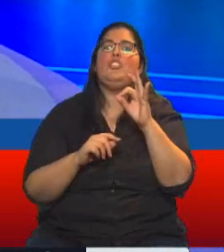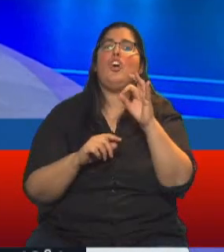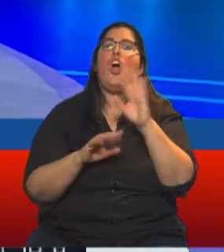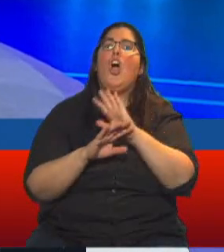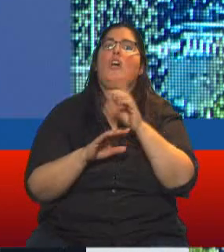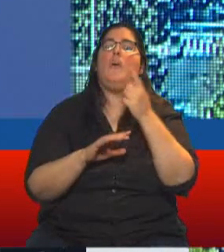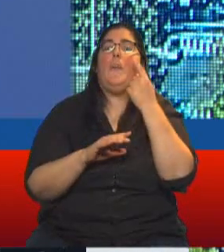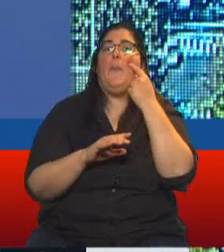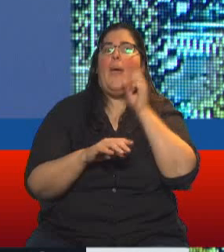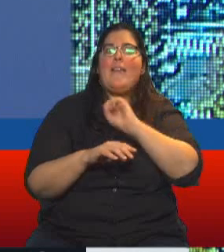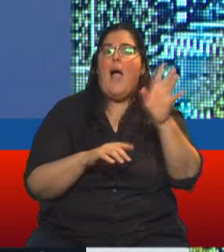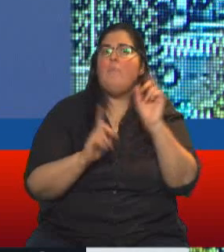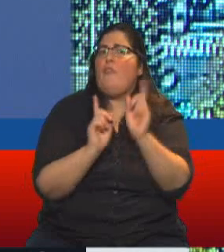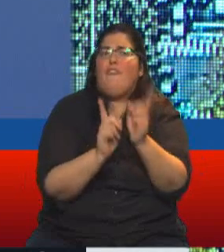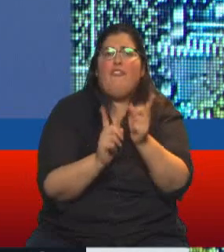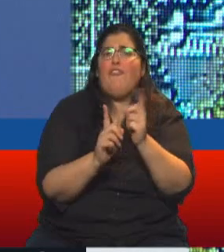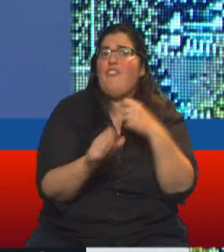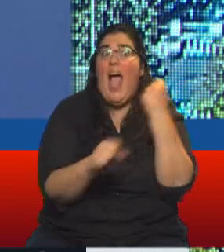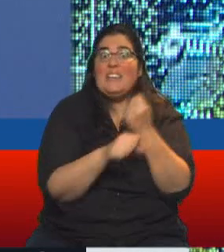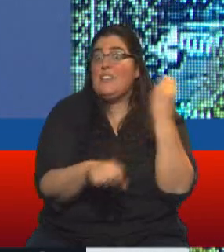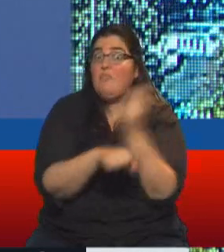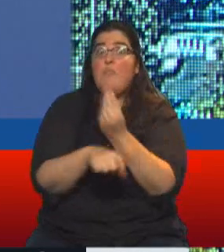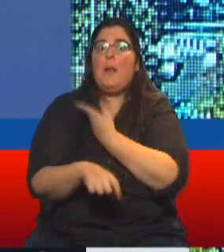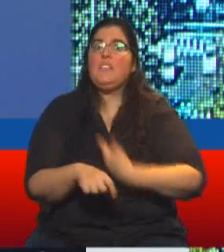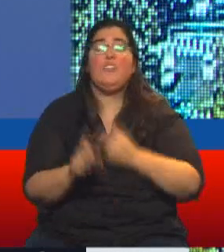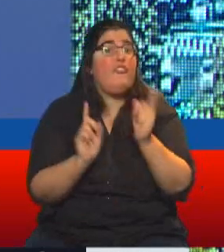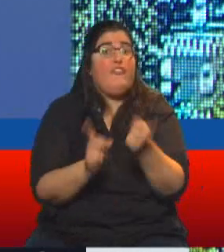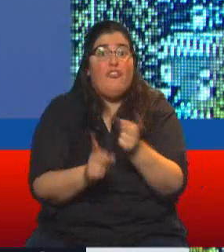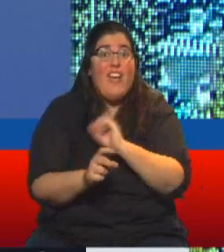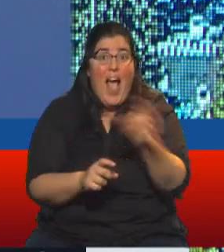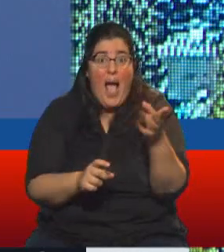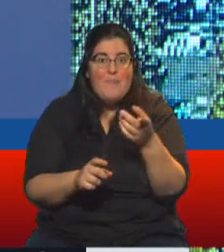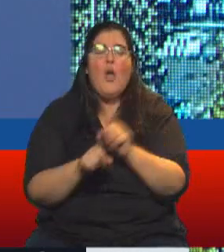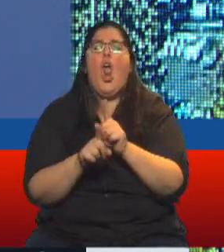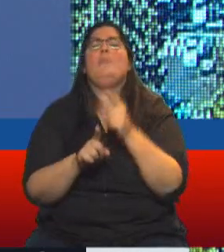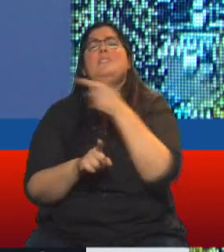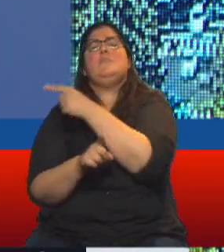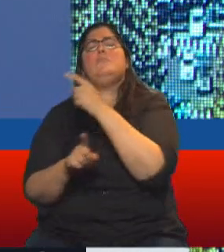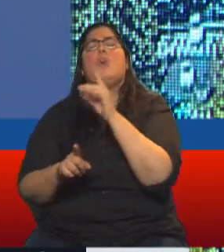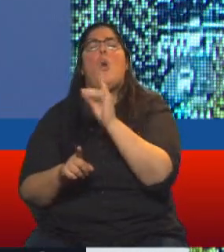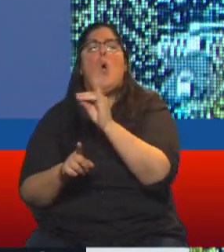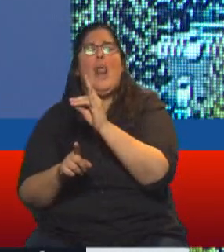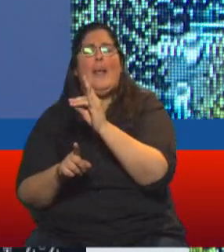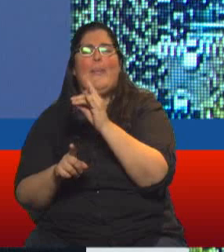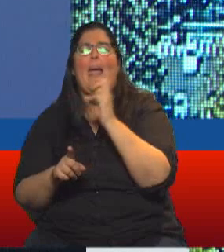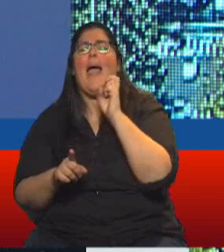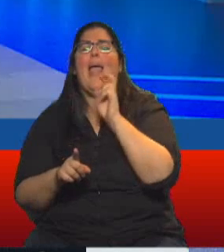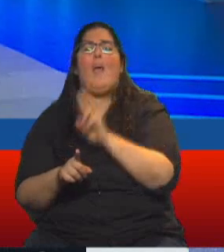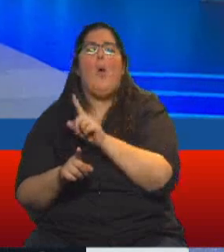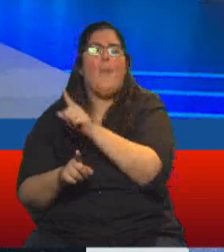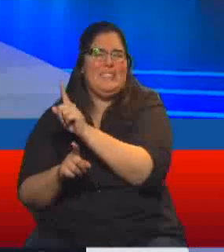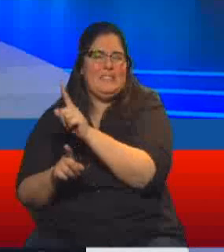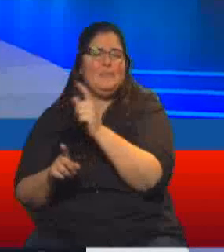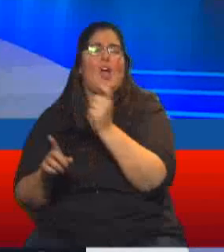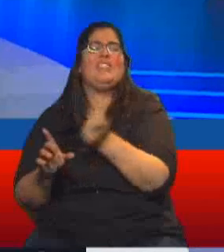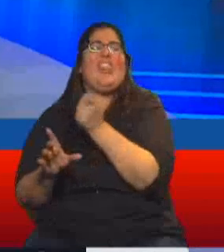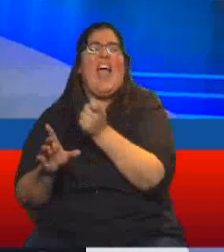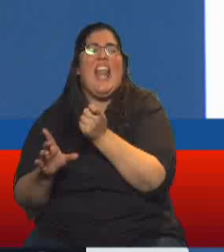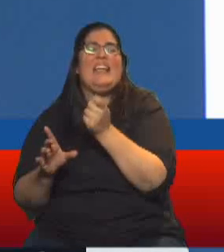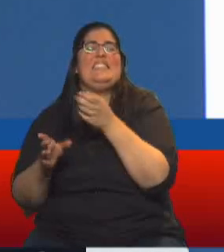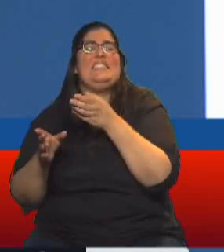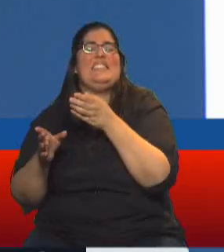Evo Morales cuando llegó al poder, digamos. Venía de años de lucha, pero Evo seguía siendo un campesino y un sindicalista, esencialmente, ¿no? Y creo que lo vimos también